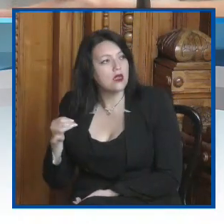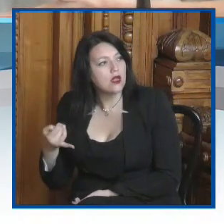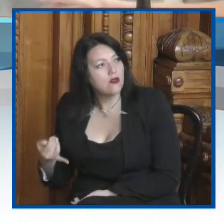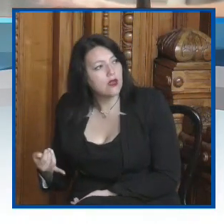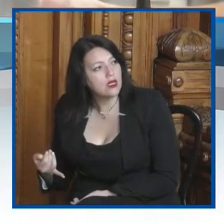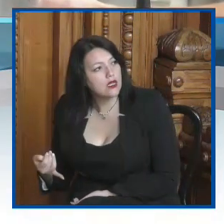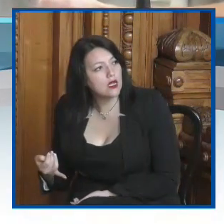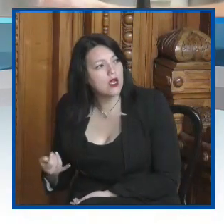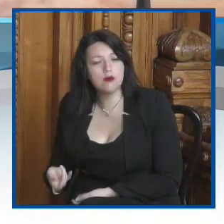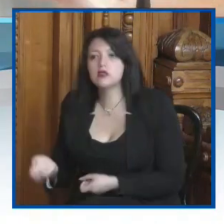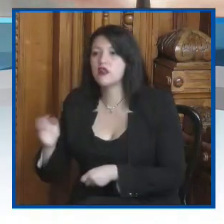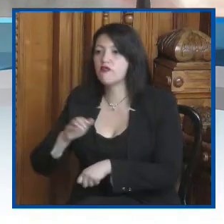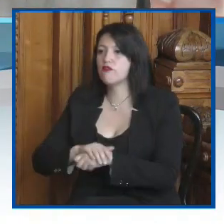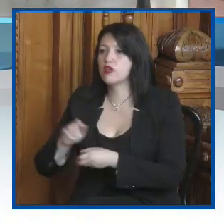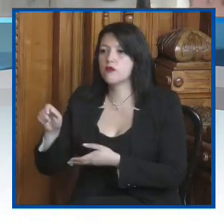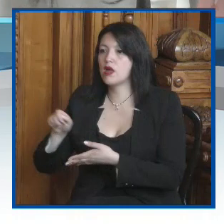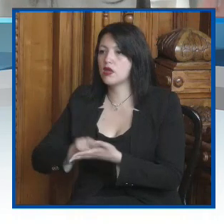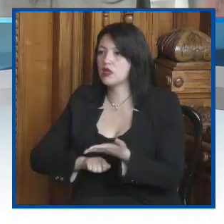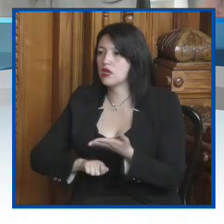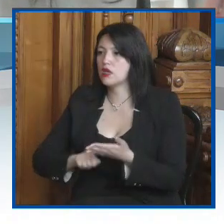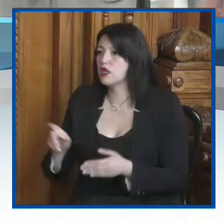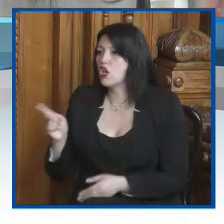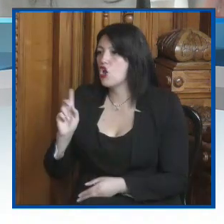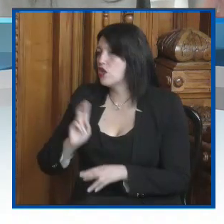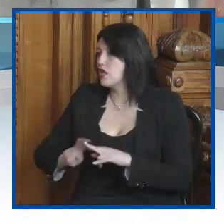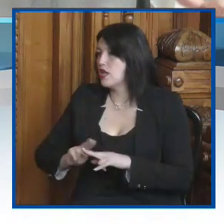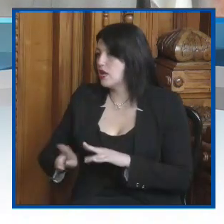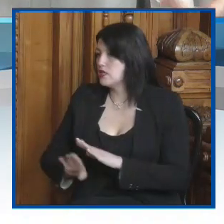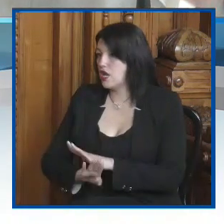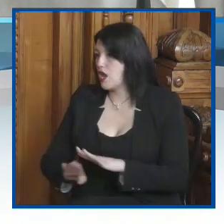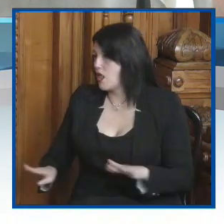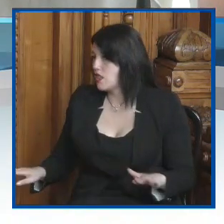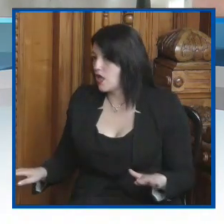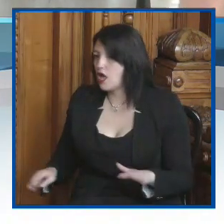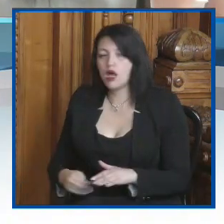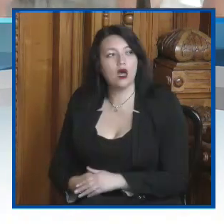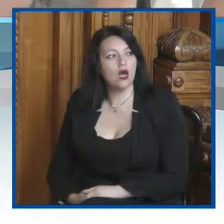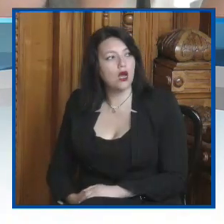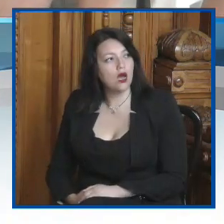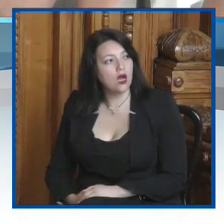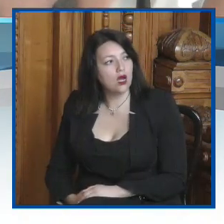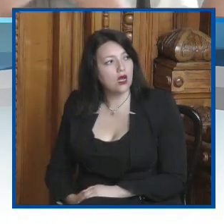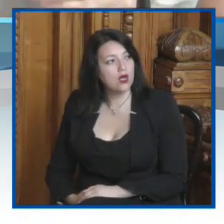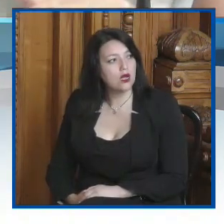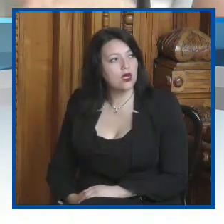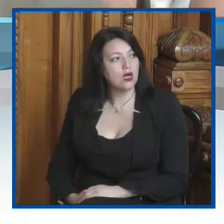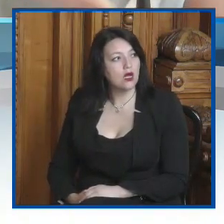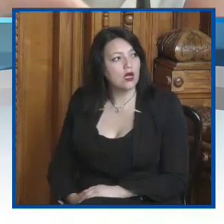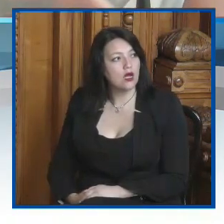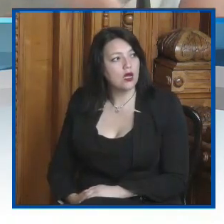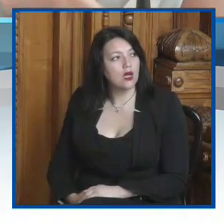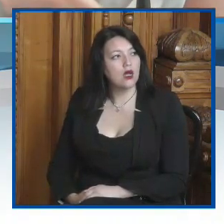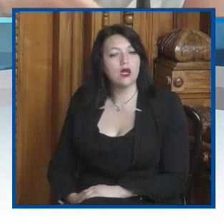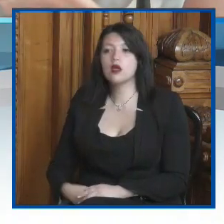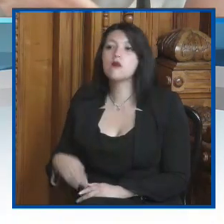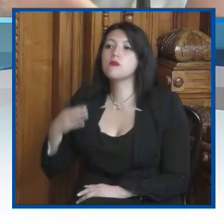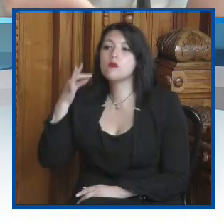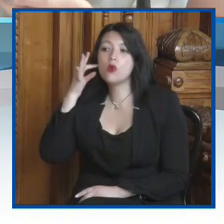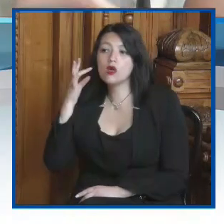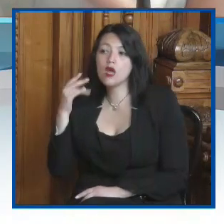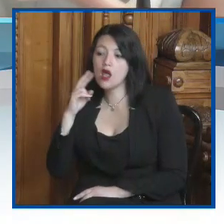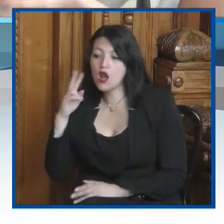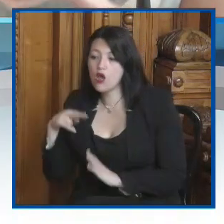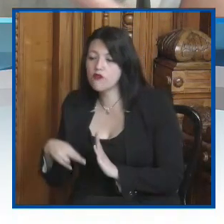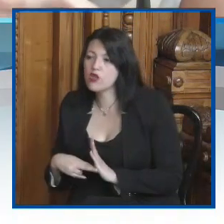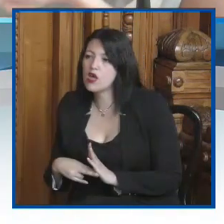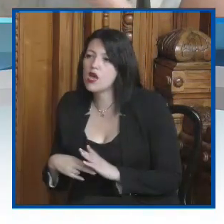dijo que firme acá y que yo no tenía que hacer nada. Pero el papel me lo dejó y mi mujer lo vio y me